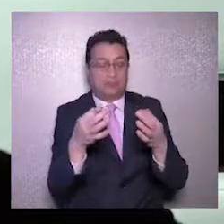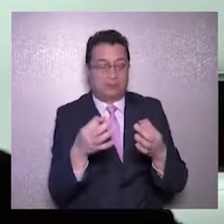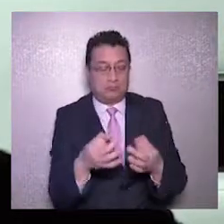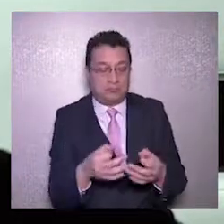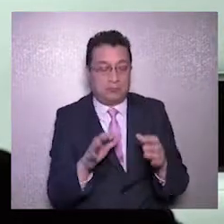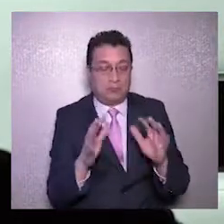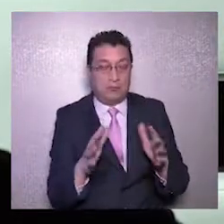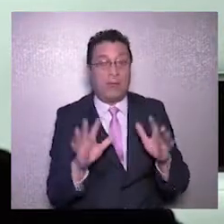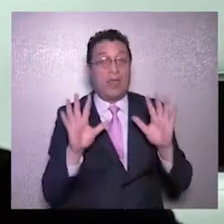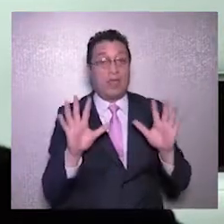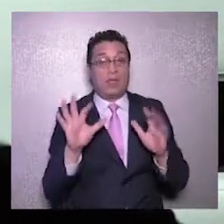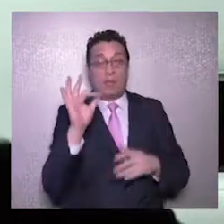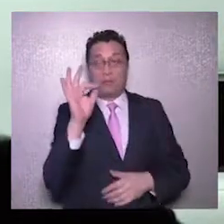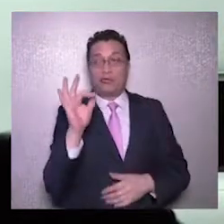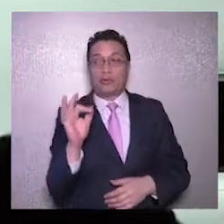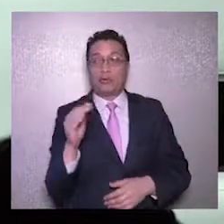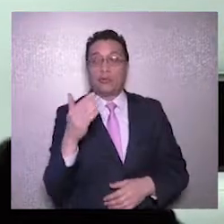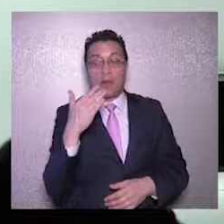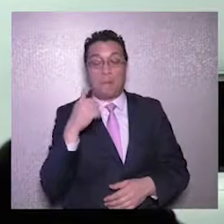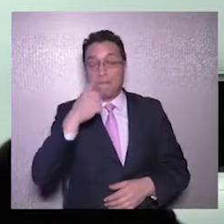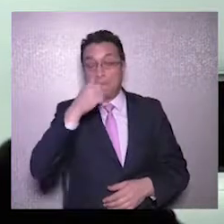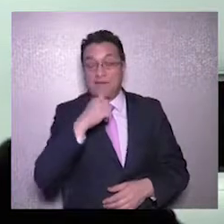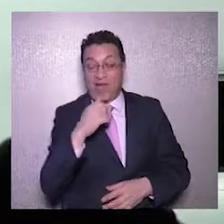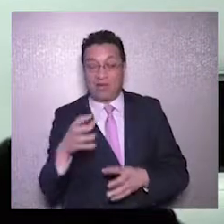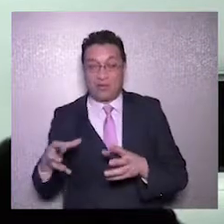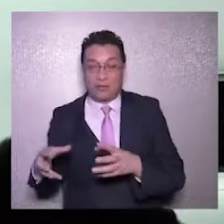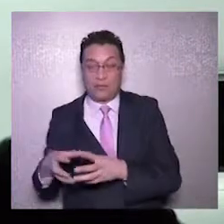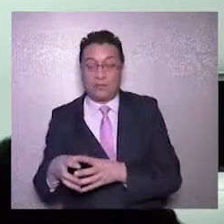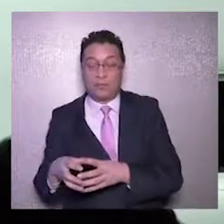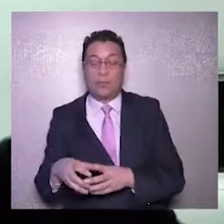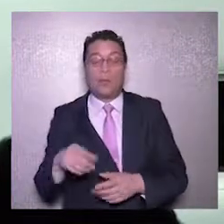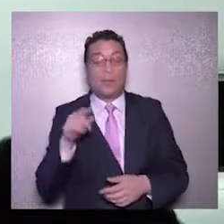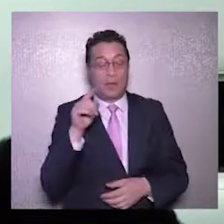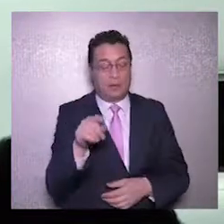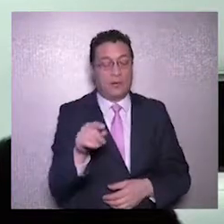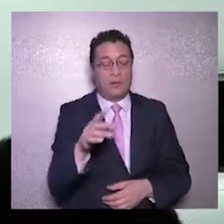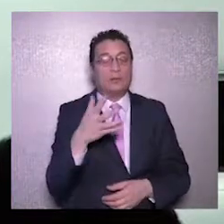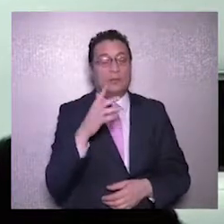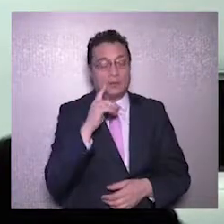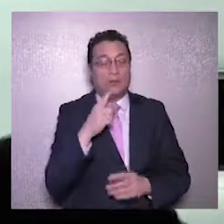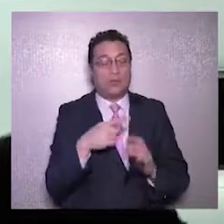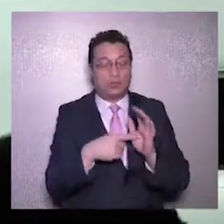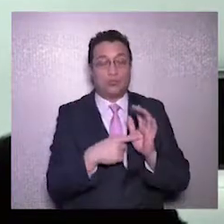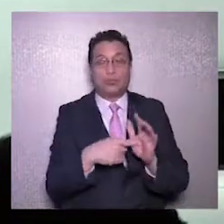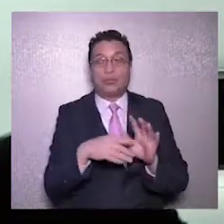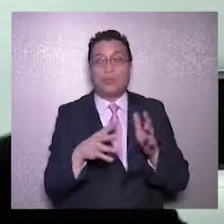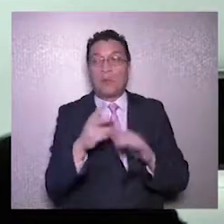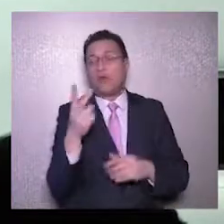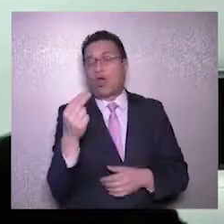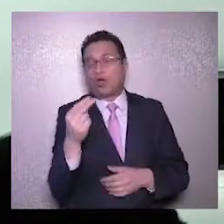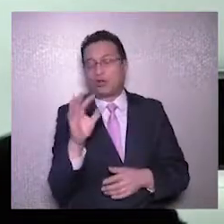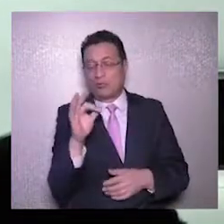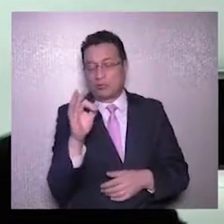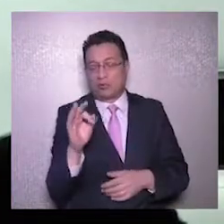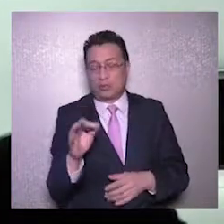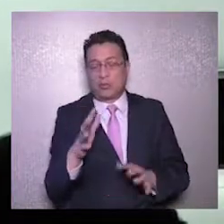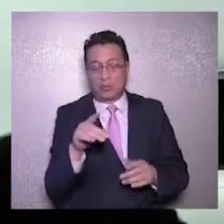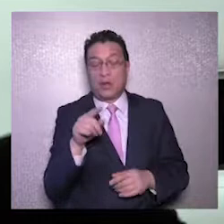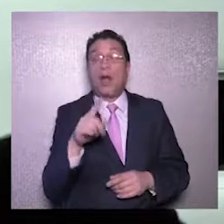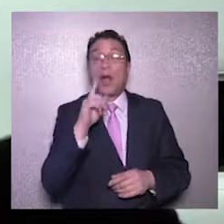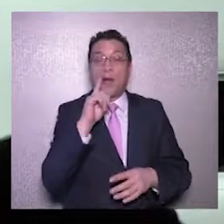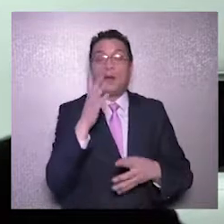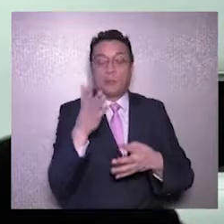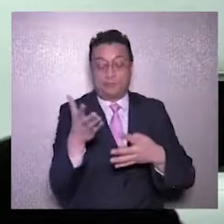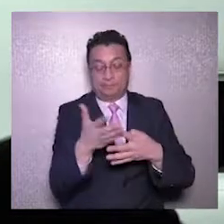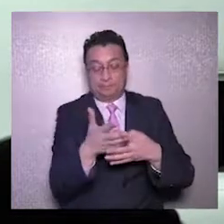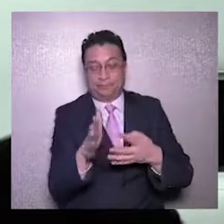que estamos cerca del 10% en el sector privado. 12, y ahí 12, hay una segmentación. 12%. Y ahí hay una segmentación.